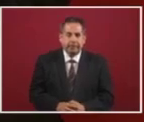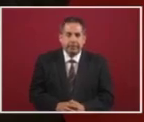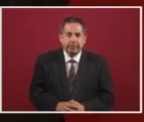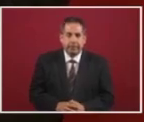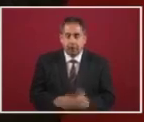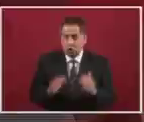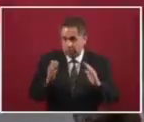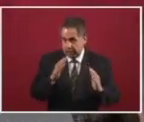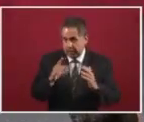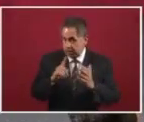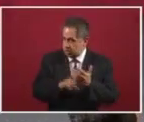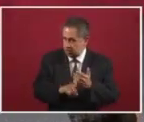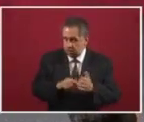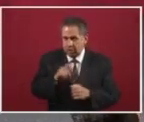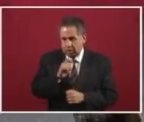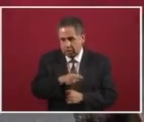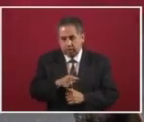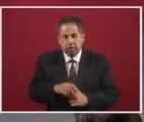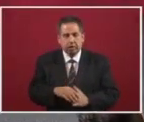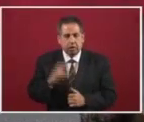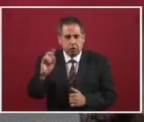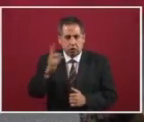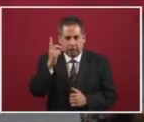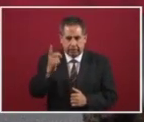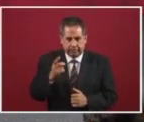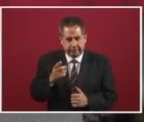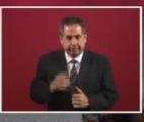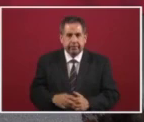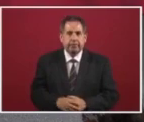Con relación al dólar.